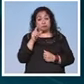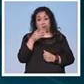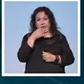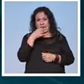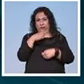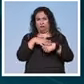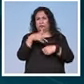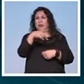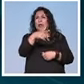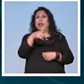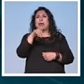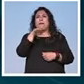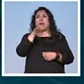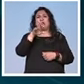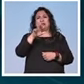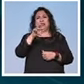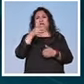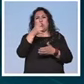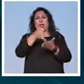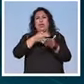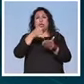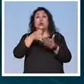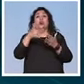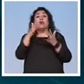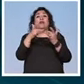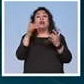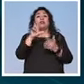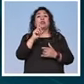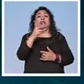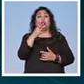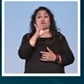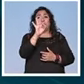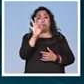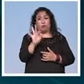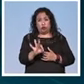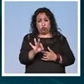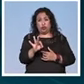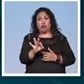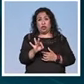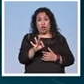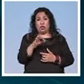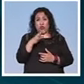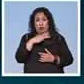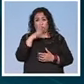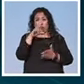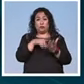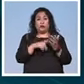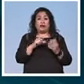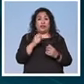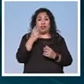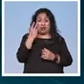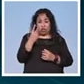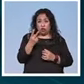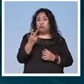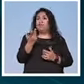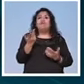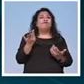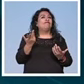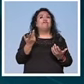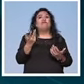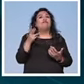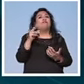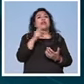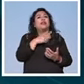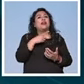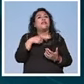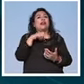el Ministerio de Agricultura francés, 38% de las plantaciones que se llevaron a cabo en 2022 no se han dado